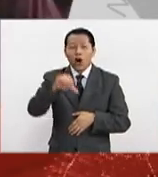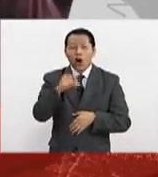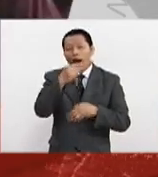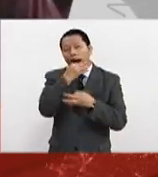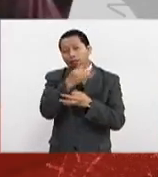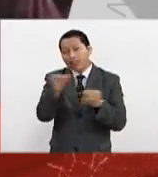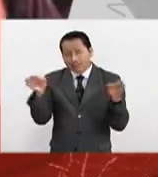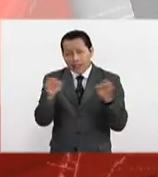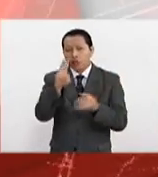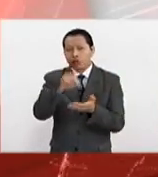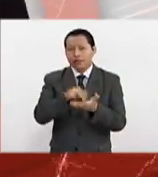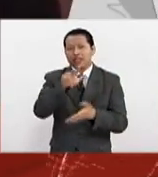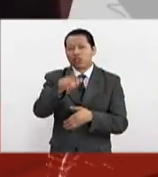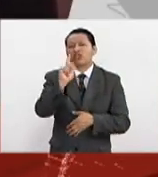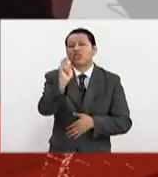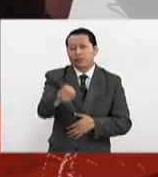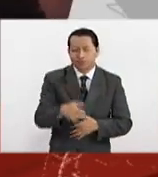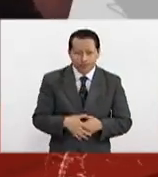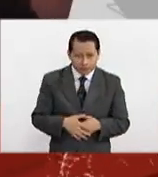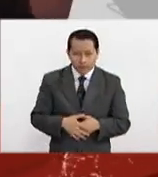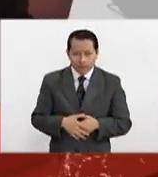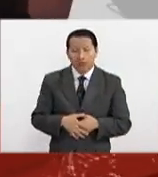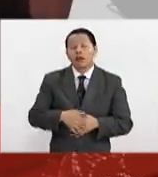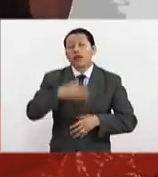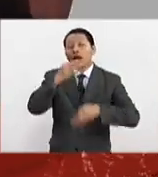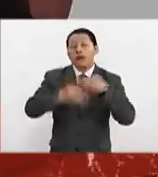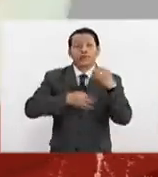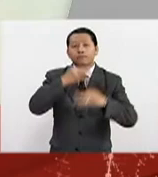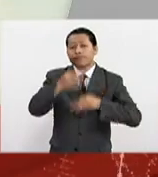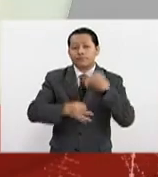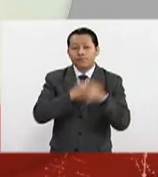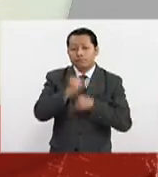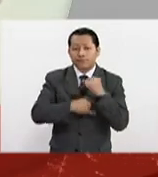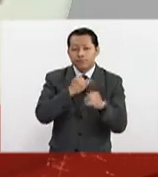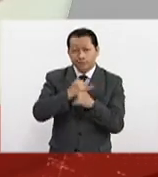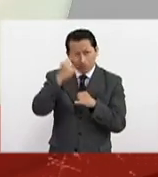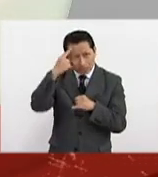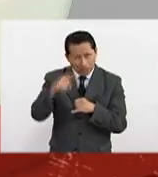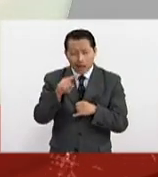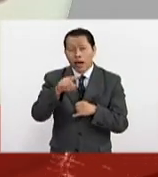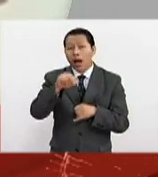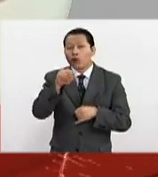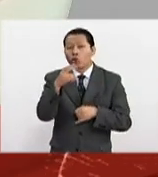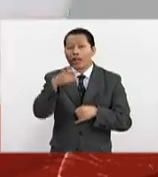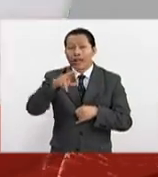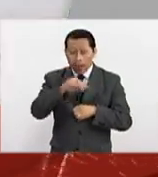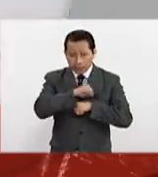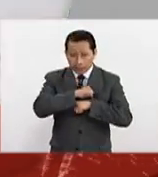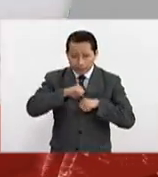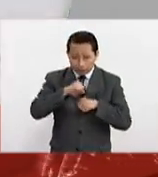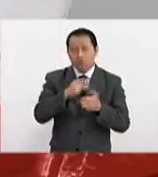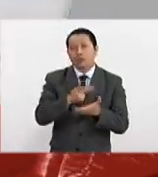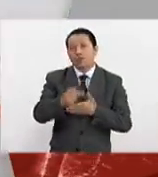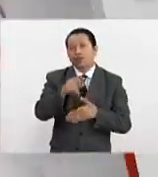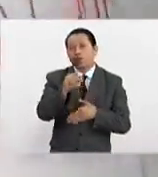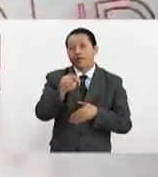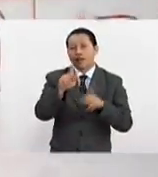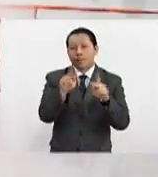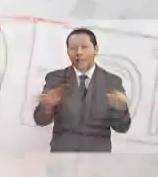el 2018. La campaña internacional para la abolición de las armas nucleares gana el Premio Nobel de la